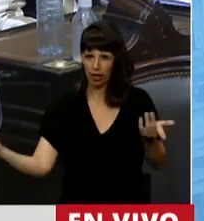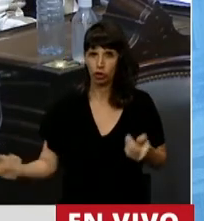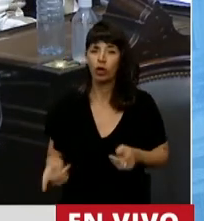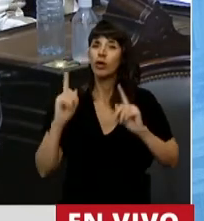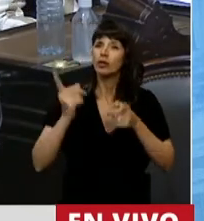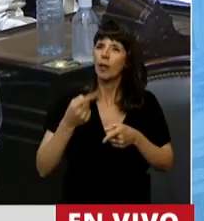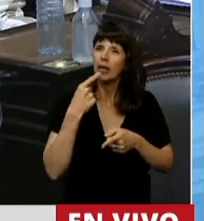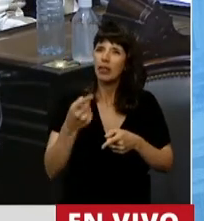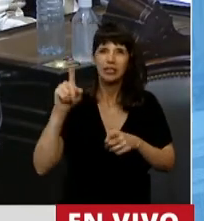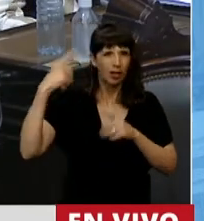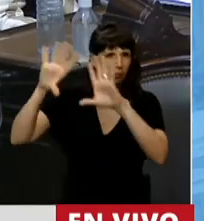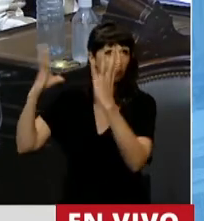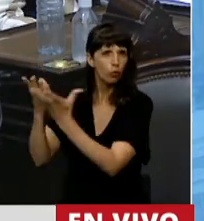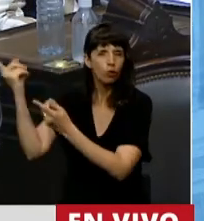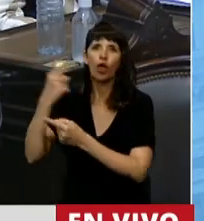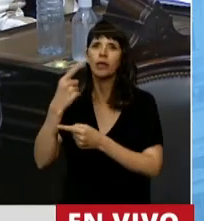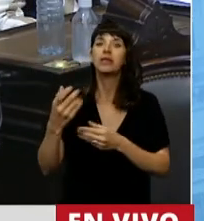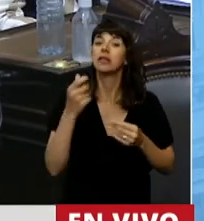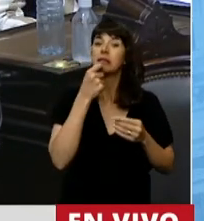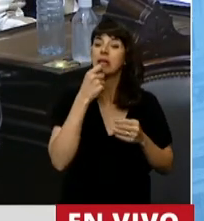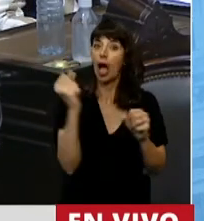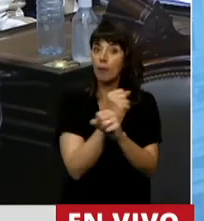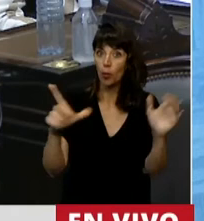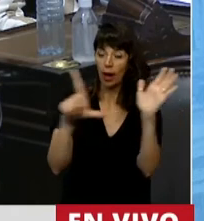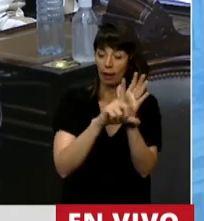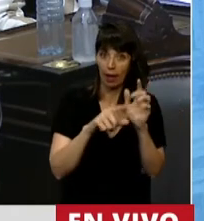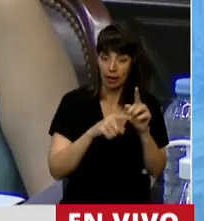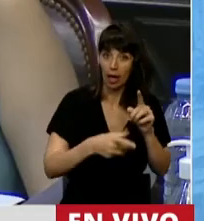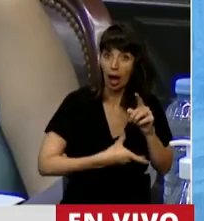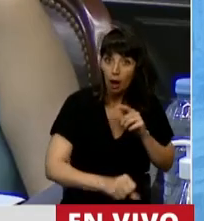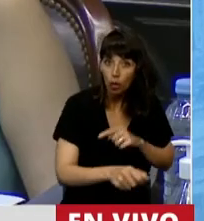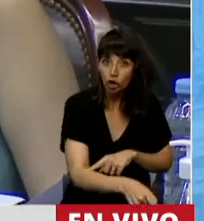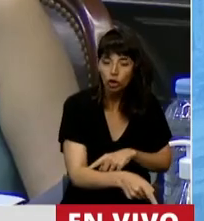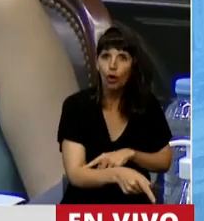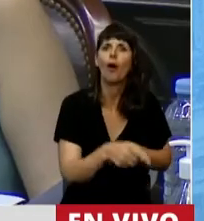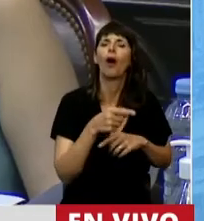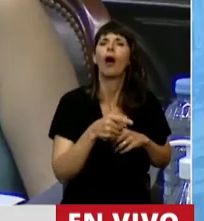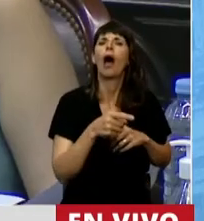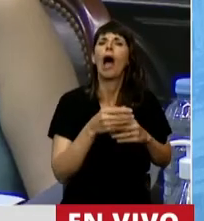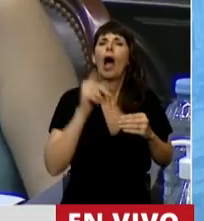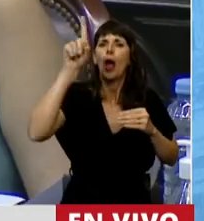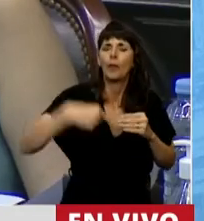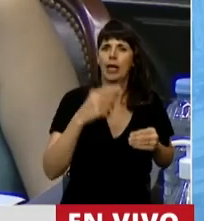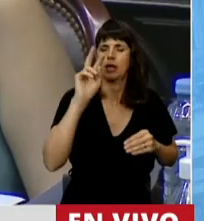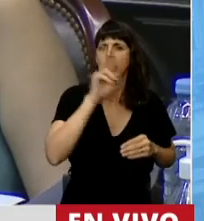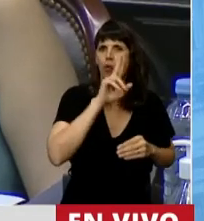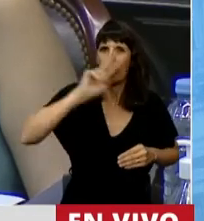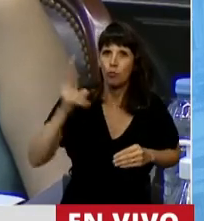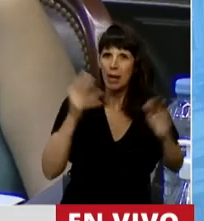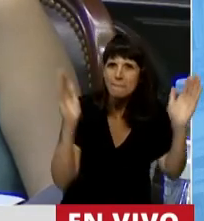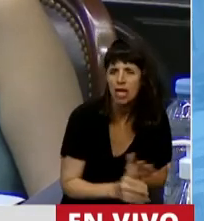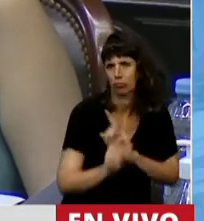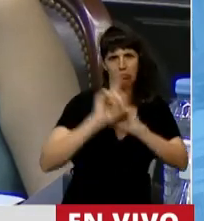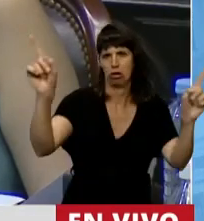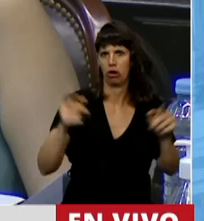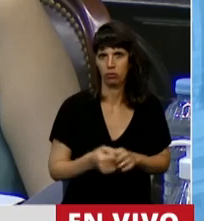legalización del aborto, bajo ningún punto de vista, genera una disminución de la mortalidad materna y que la mortalidad materna